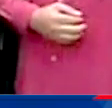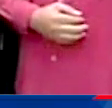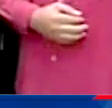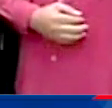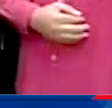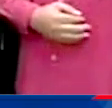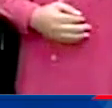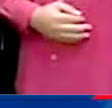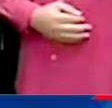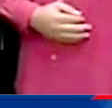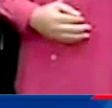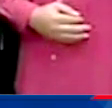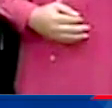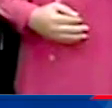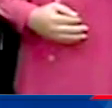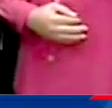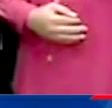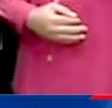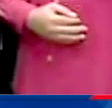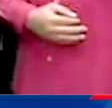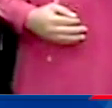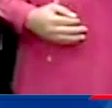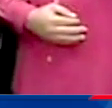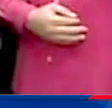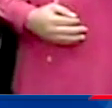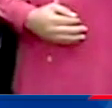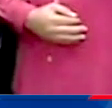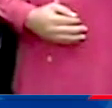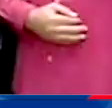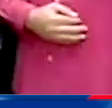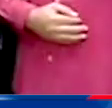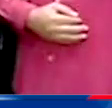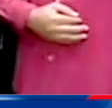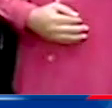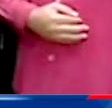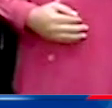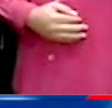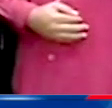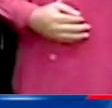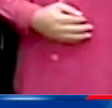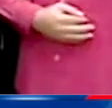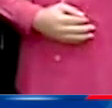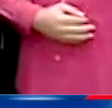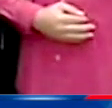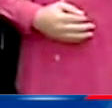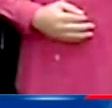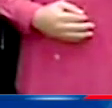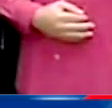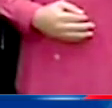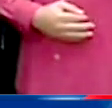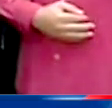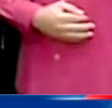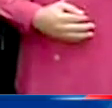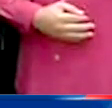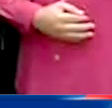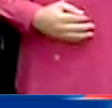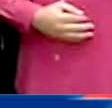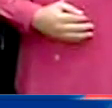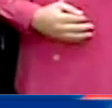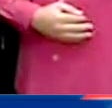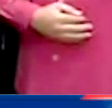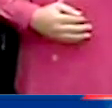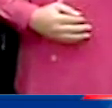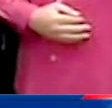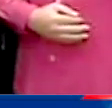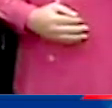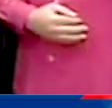Bueno, aquí tengo otro hijo que es parte de la OBE, de la Organización Bolivariana de Estudiantes. Vamos a ver qué nos dices.